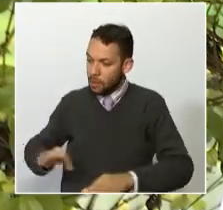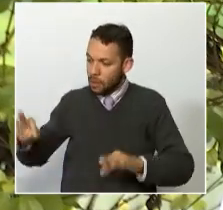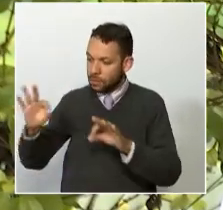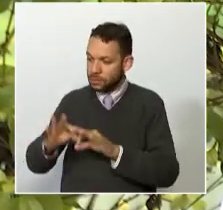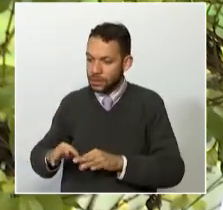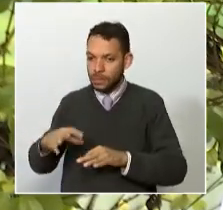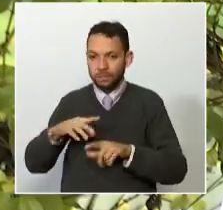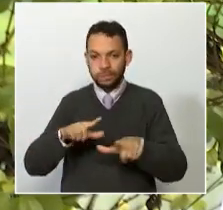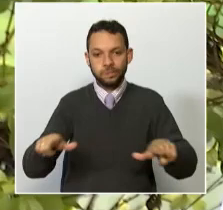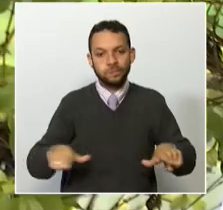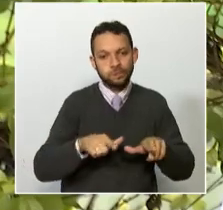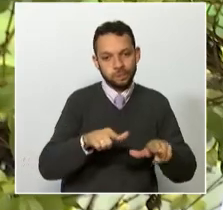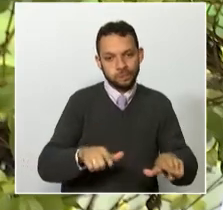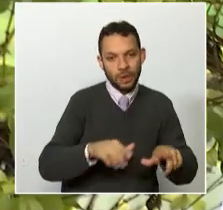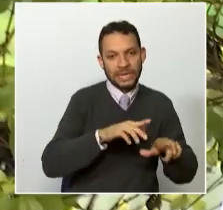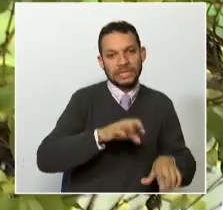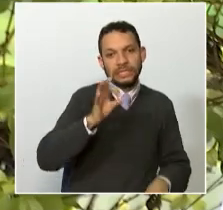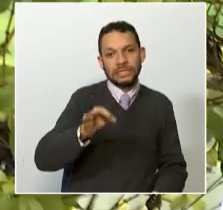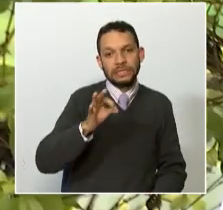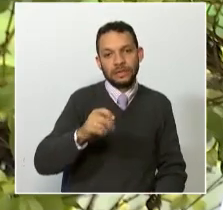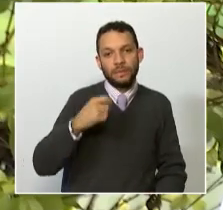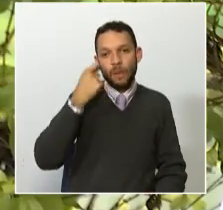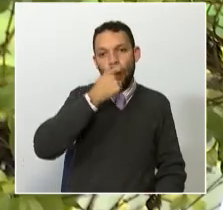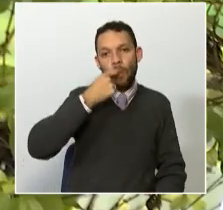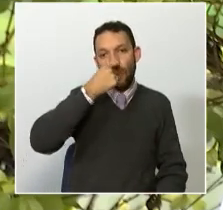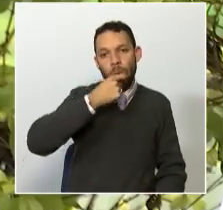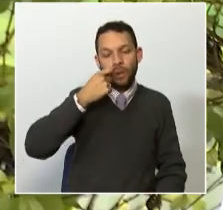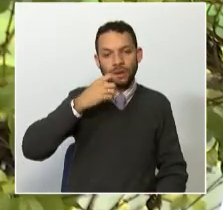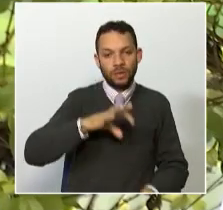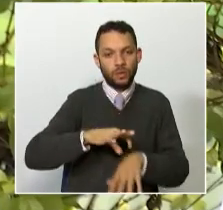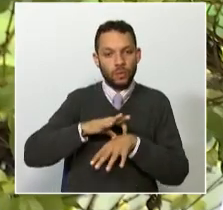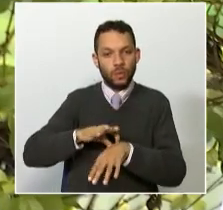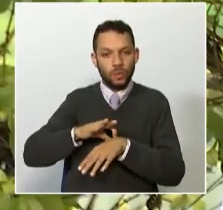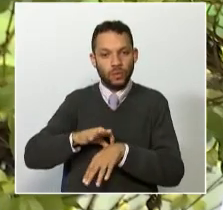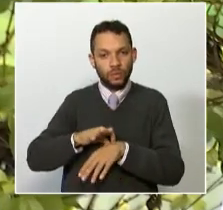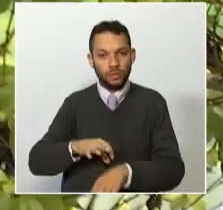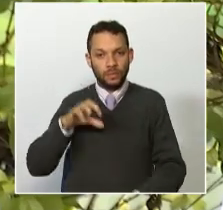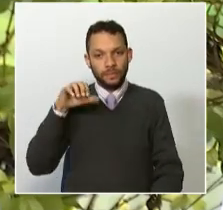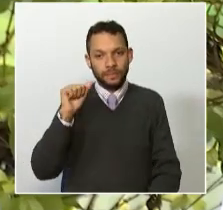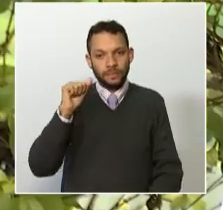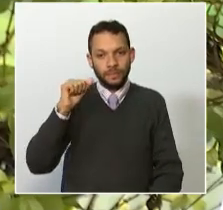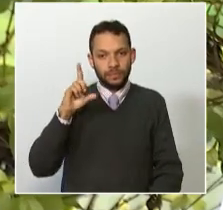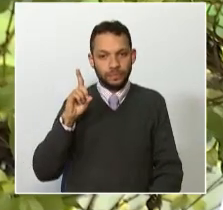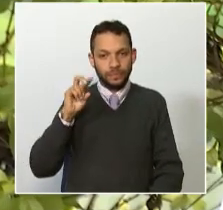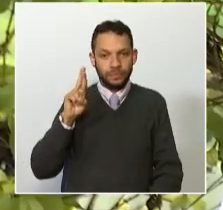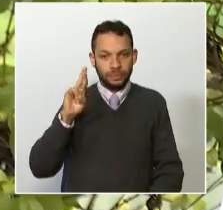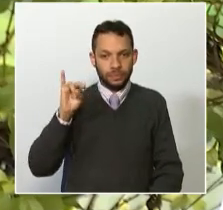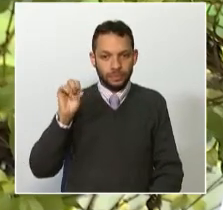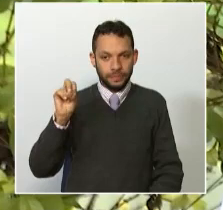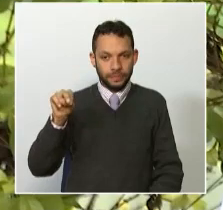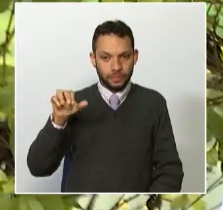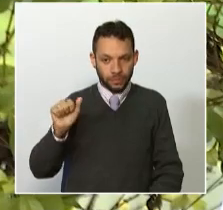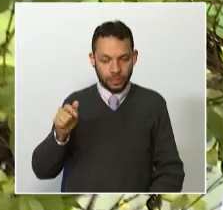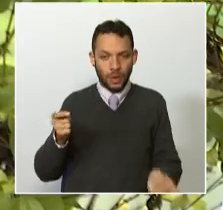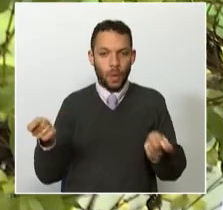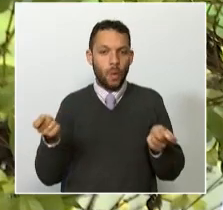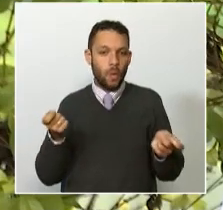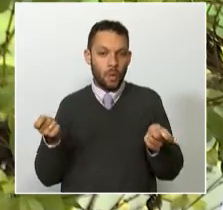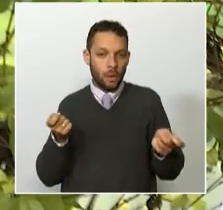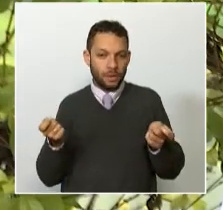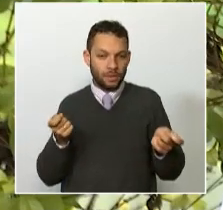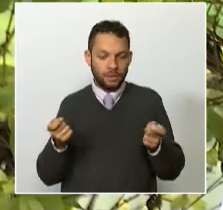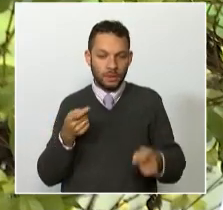nuestros parques de la salud siempre hay odontólogos. La doctora Adriana Maya coordina el equipo de